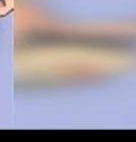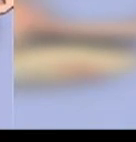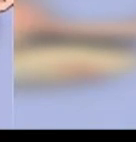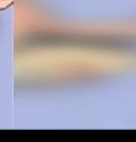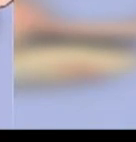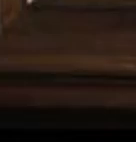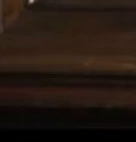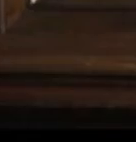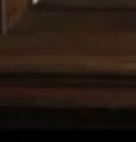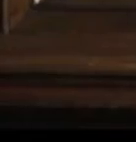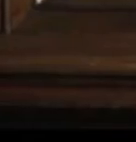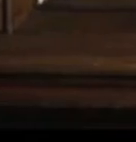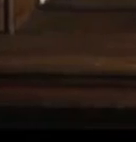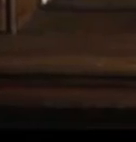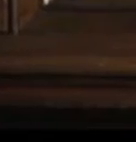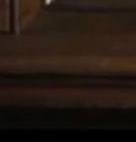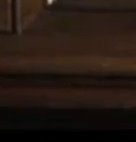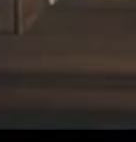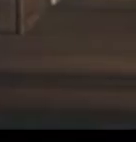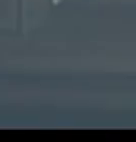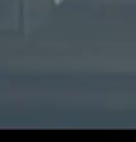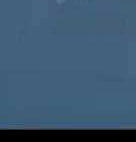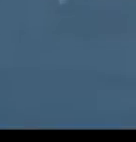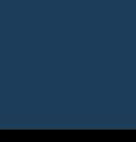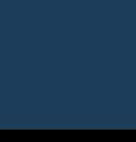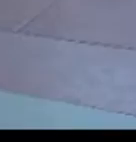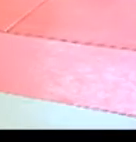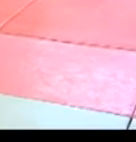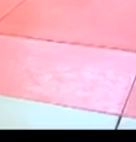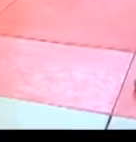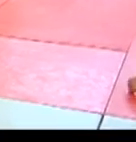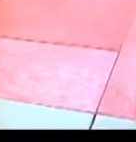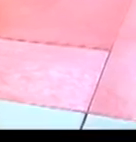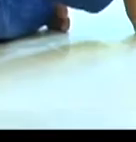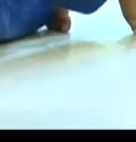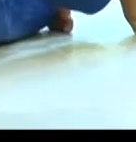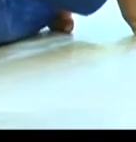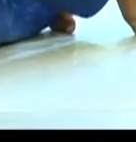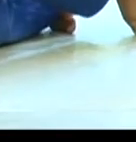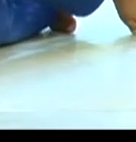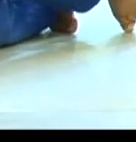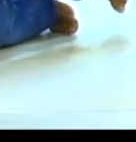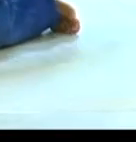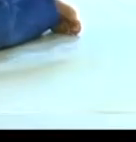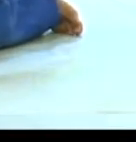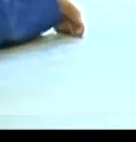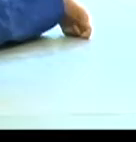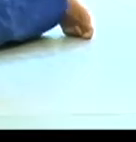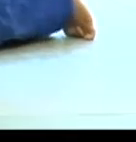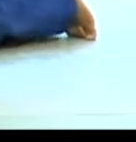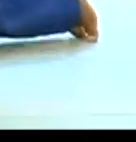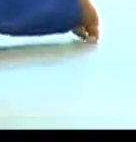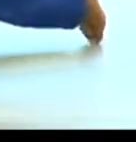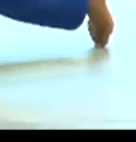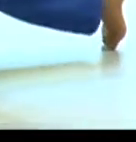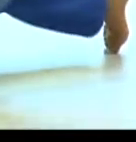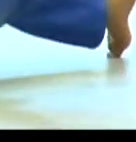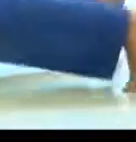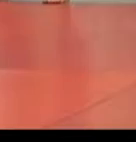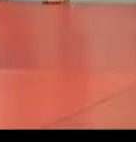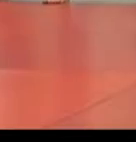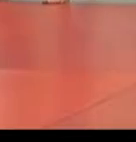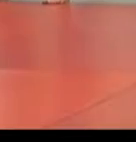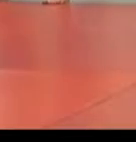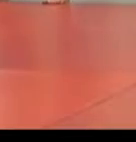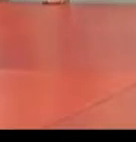la doctora Ilustración de Carlos Monsiváis. Y en los deportes, Eduardo Gaitán nos presenta un reportaje sobre judo en la